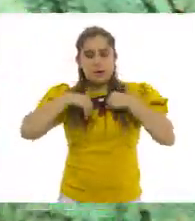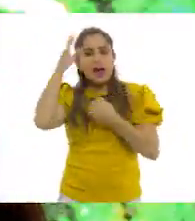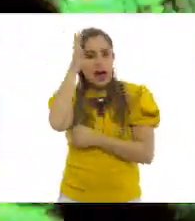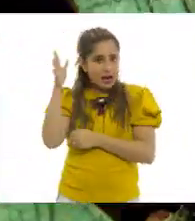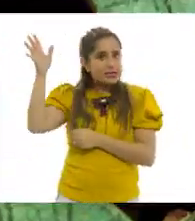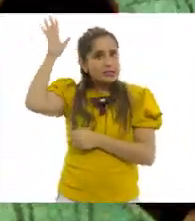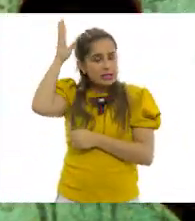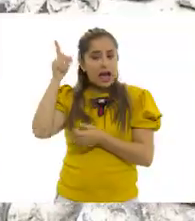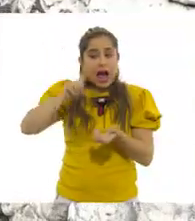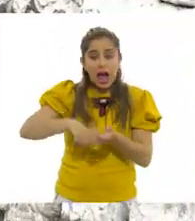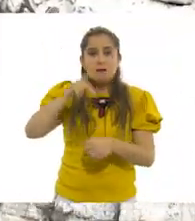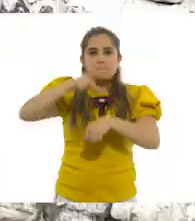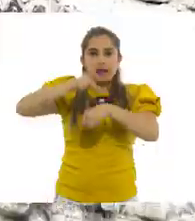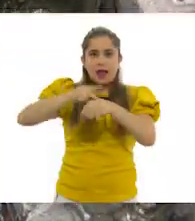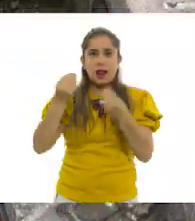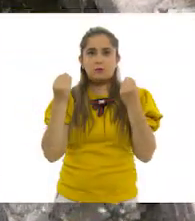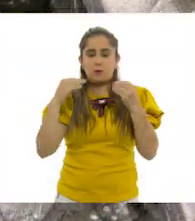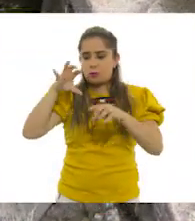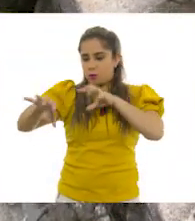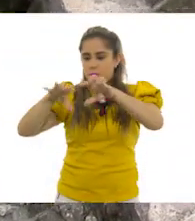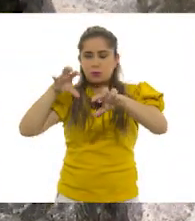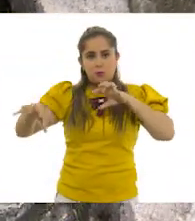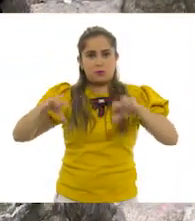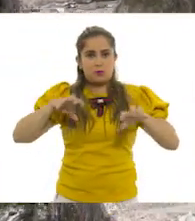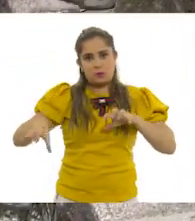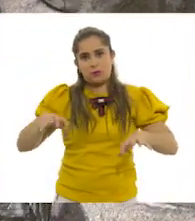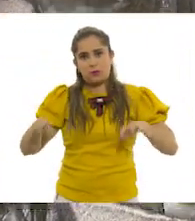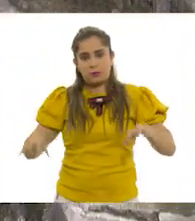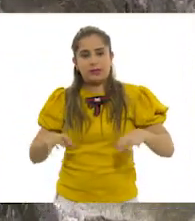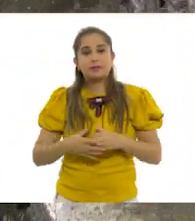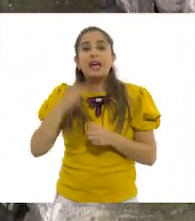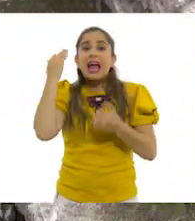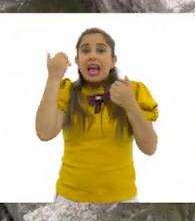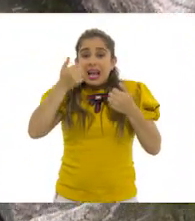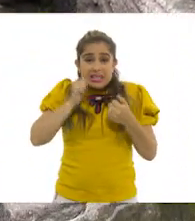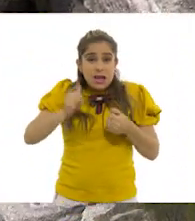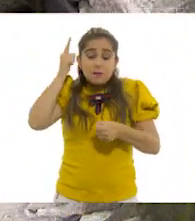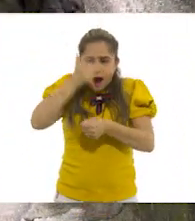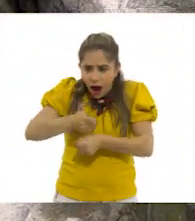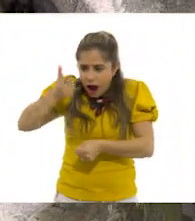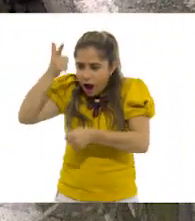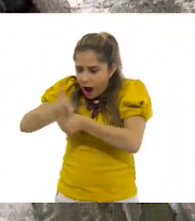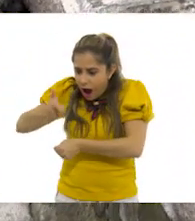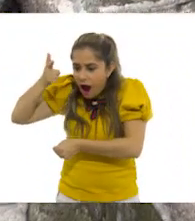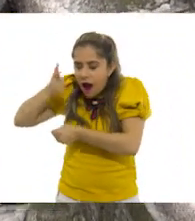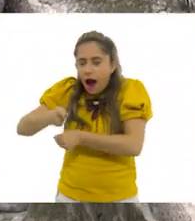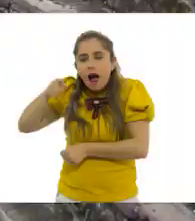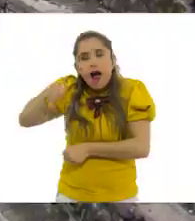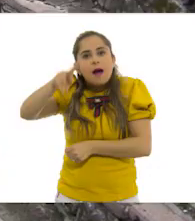Brota de las piedras. Y cada hallazgo nos revela quiénes somos.